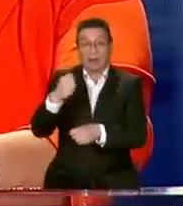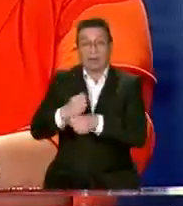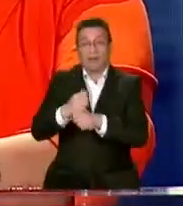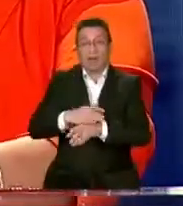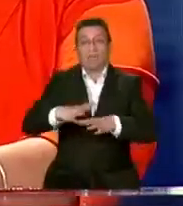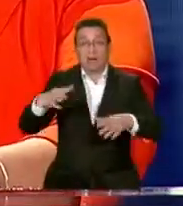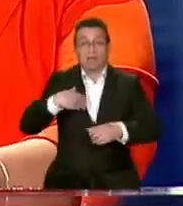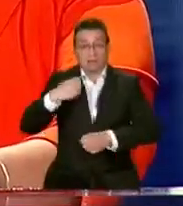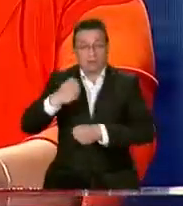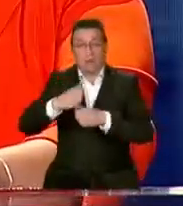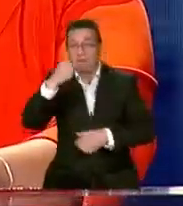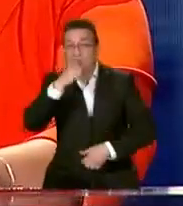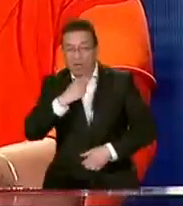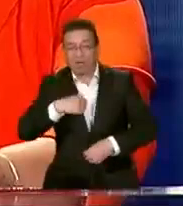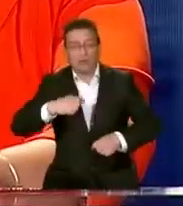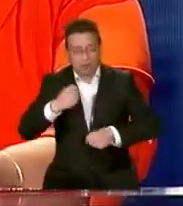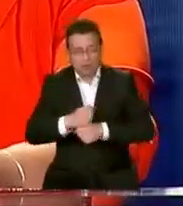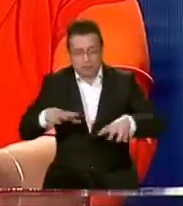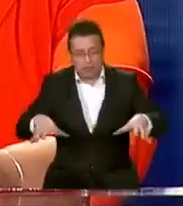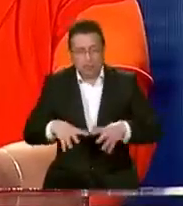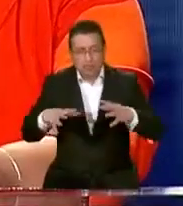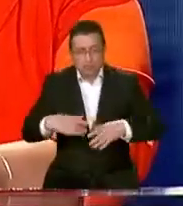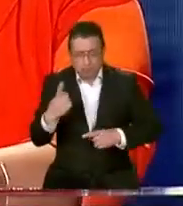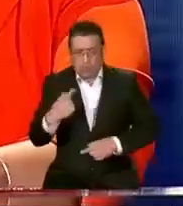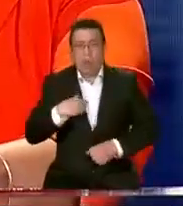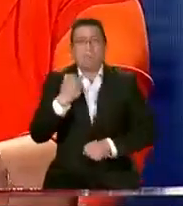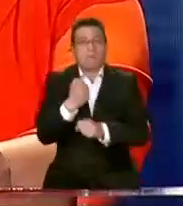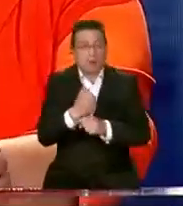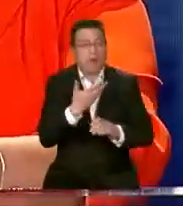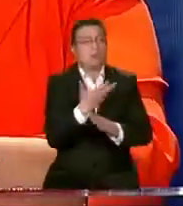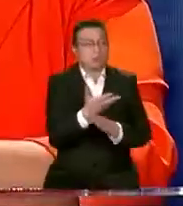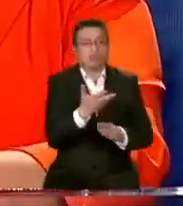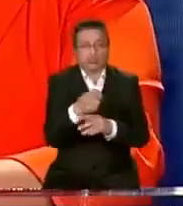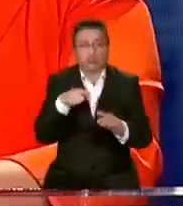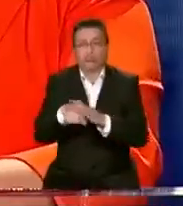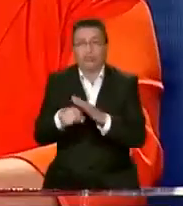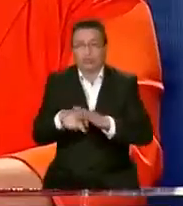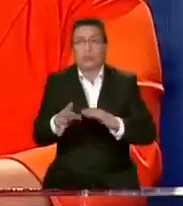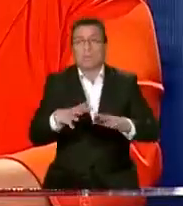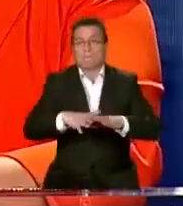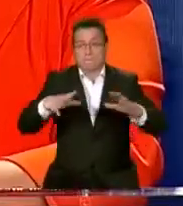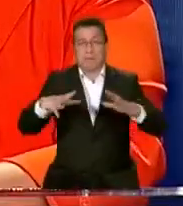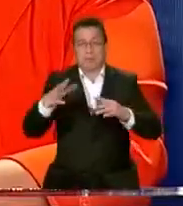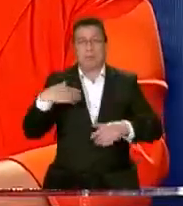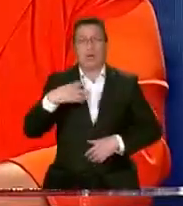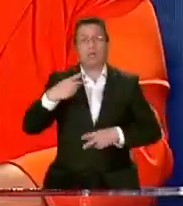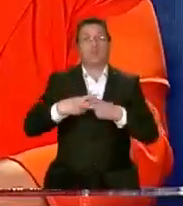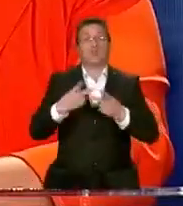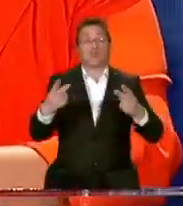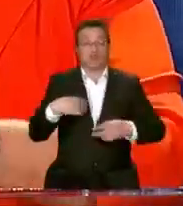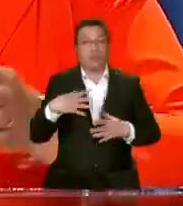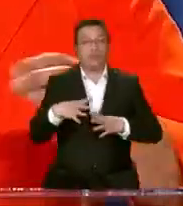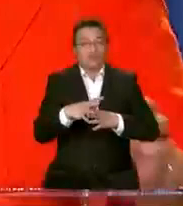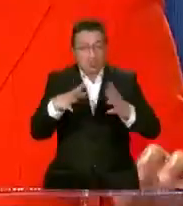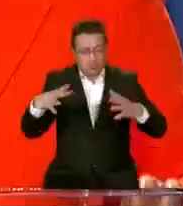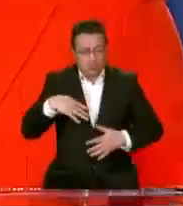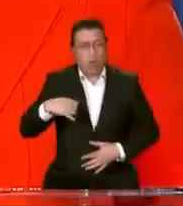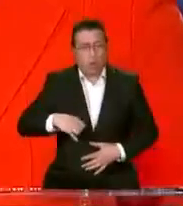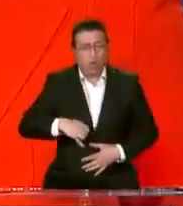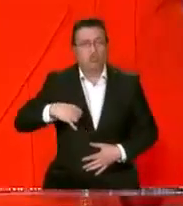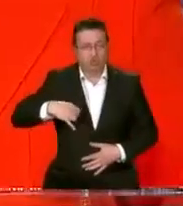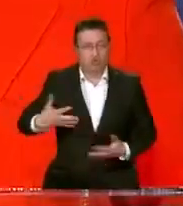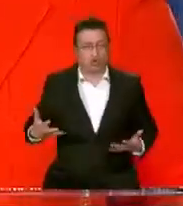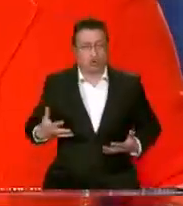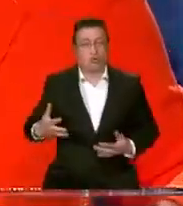más tiempo en el mundo privado y me ha sacado la mugre para salir adelante y he pedido pega que en el periodo público. Y estoy muy orgulloso de